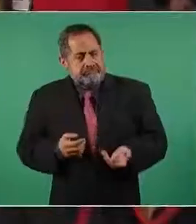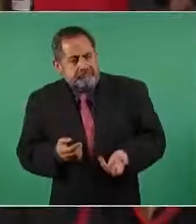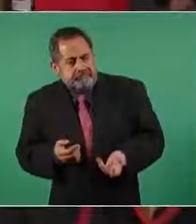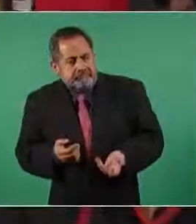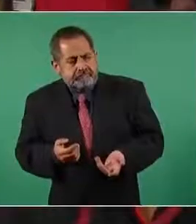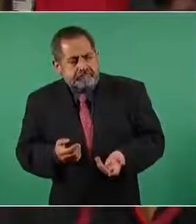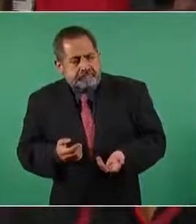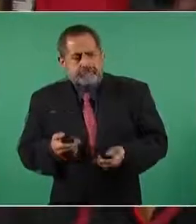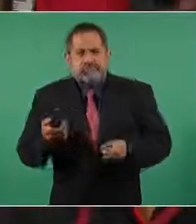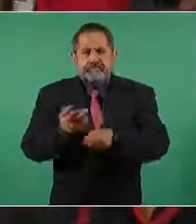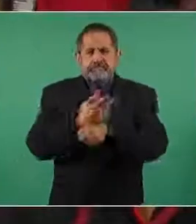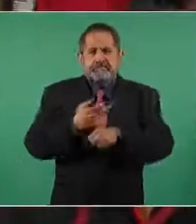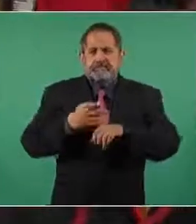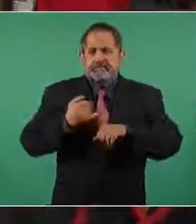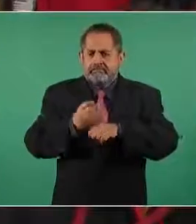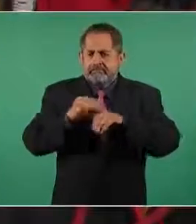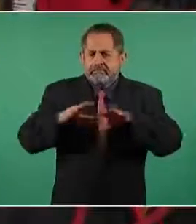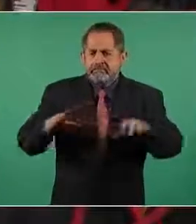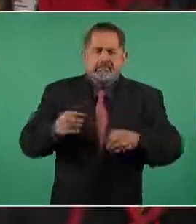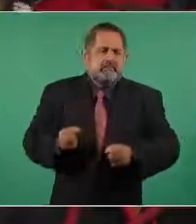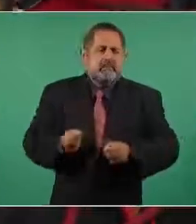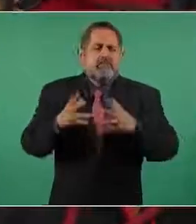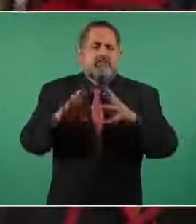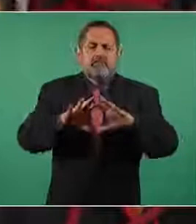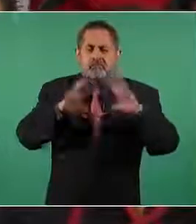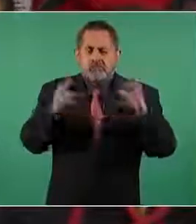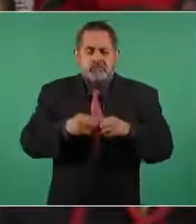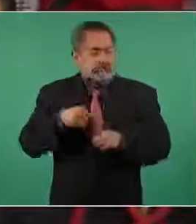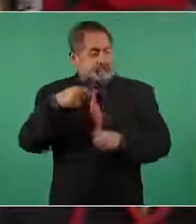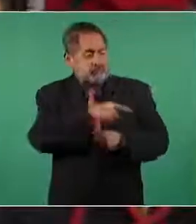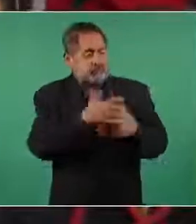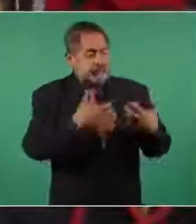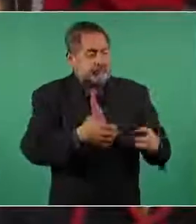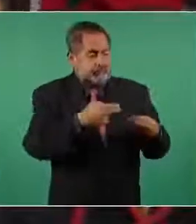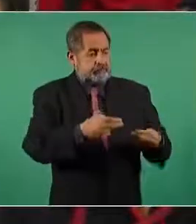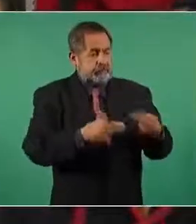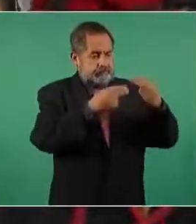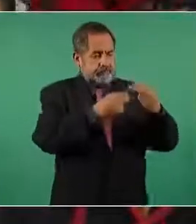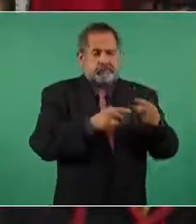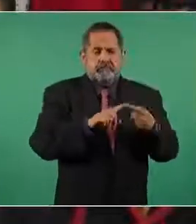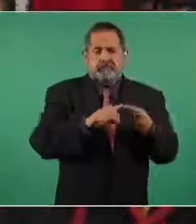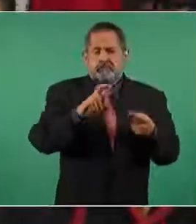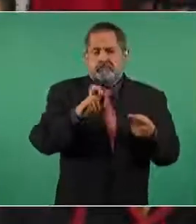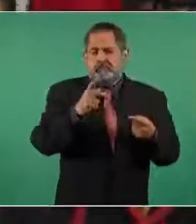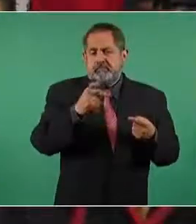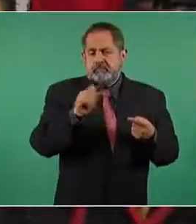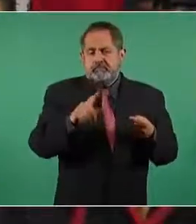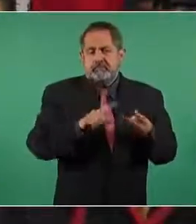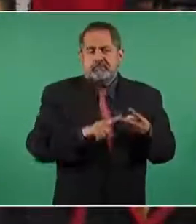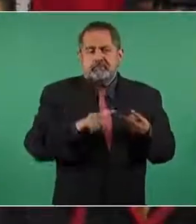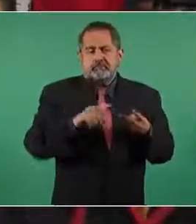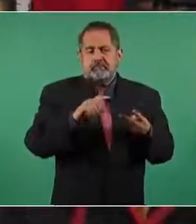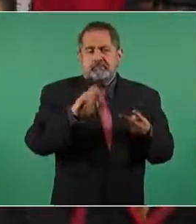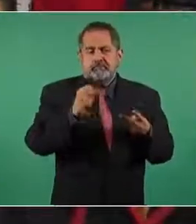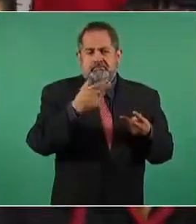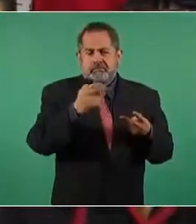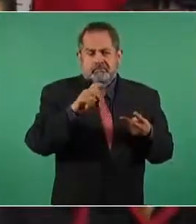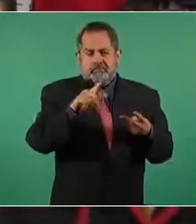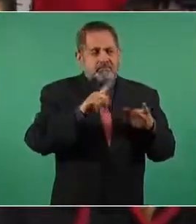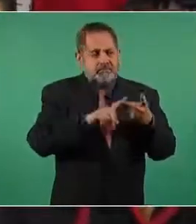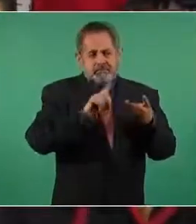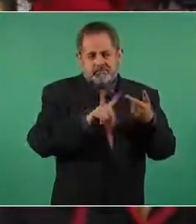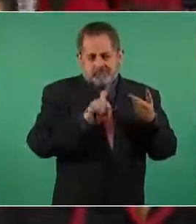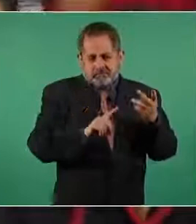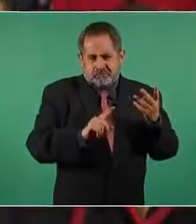nos puede dar un informe de las cantidades invertidas por las empresas como Repsol, Petronas, Shell, etcétera, que